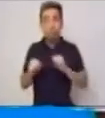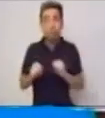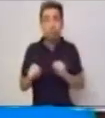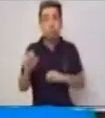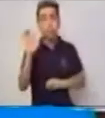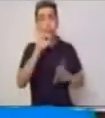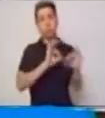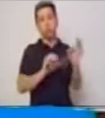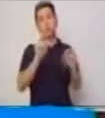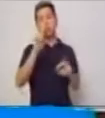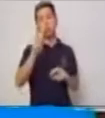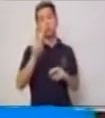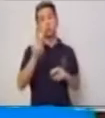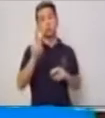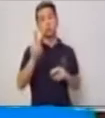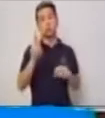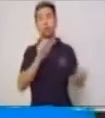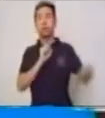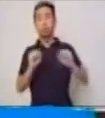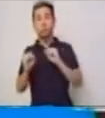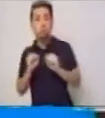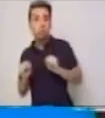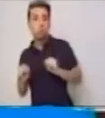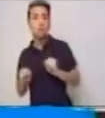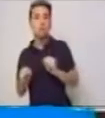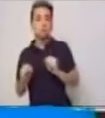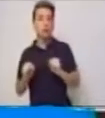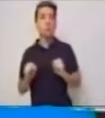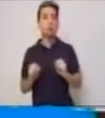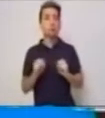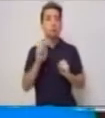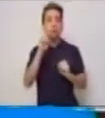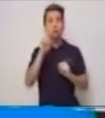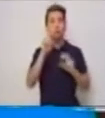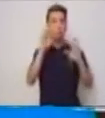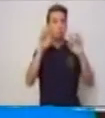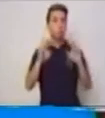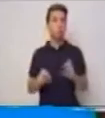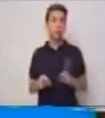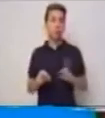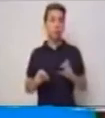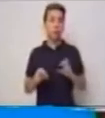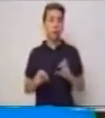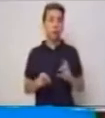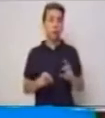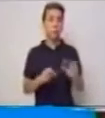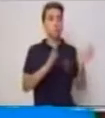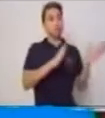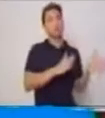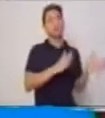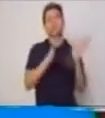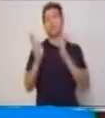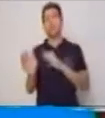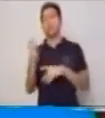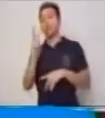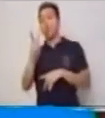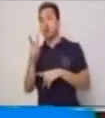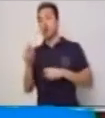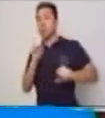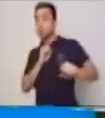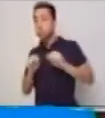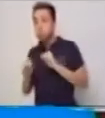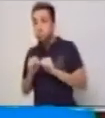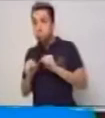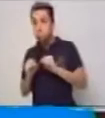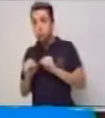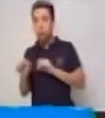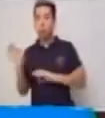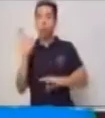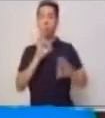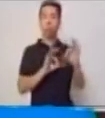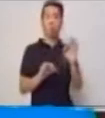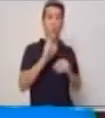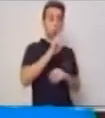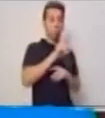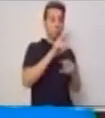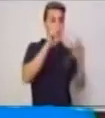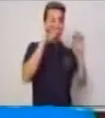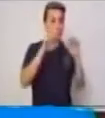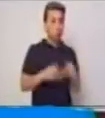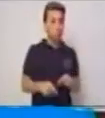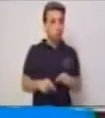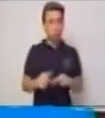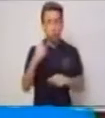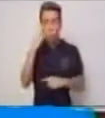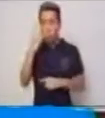dos acciones, o pueden haber dos personas que realizan una sola acción.